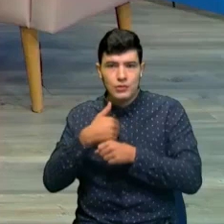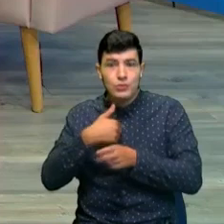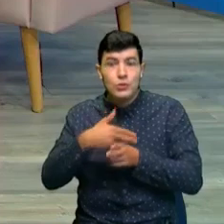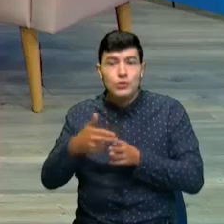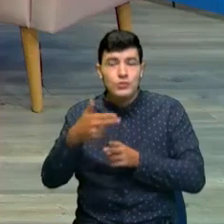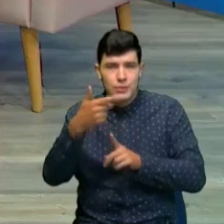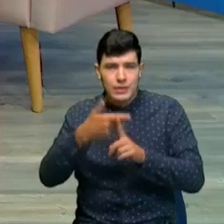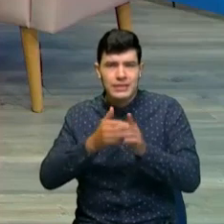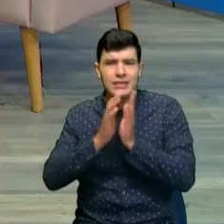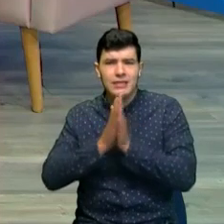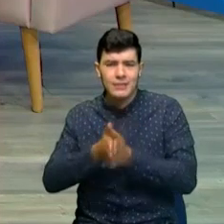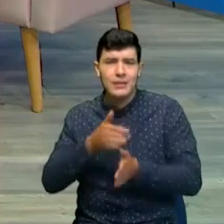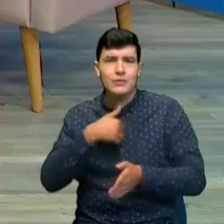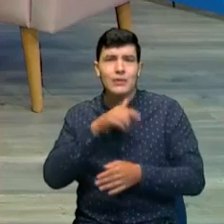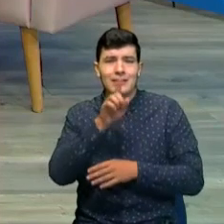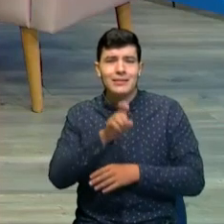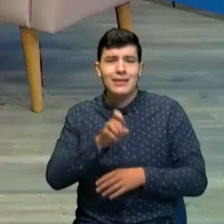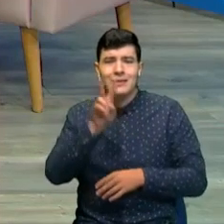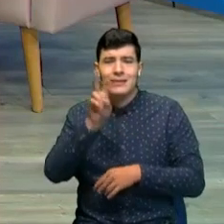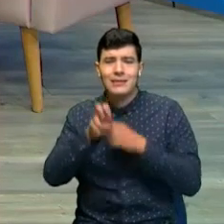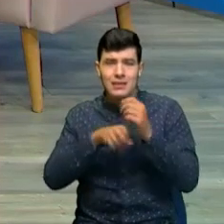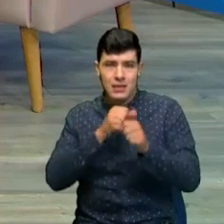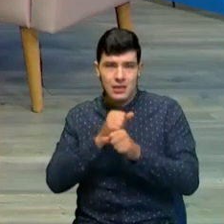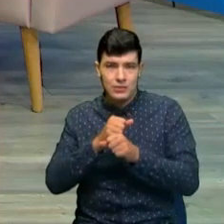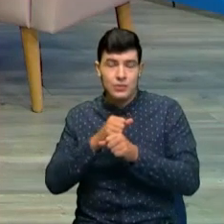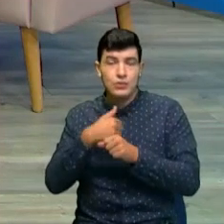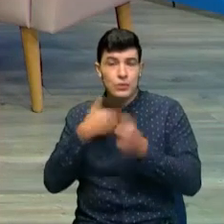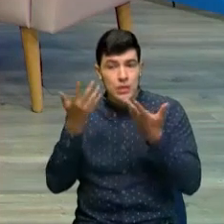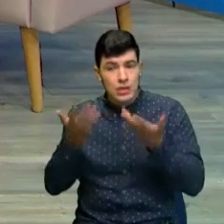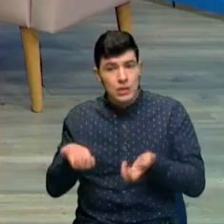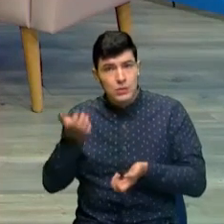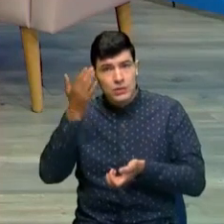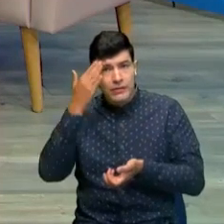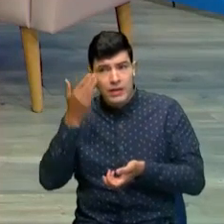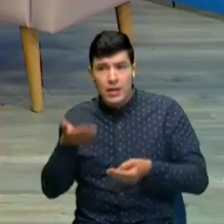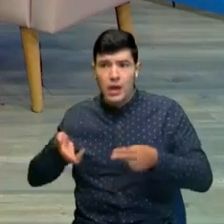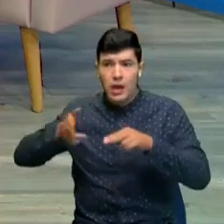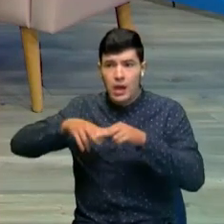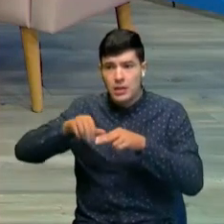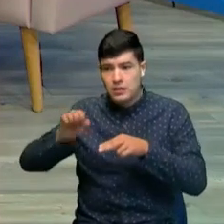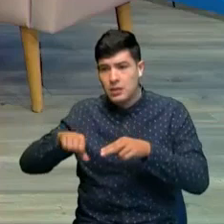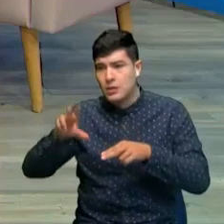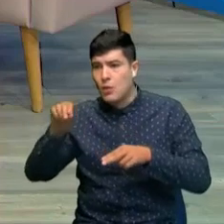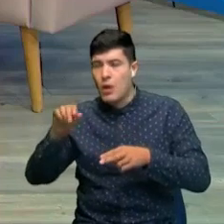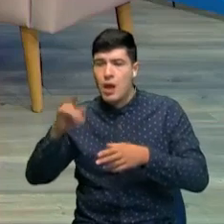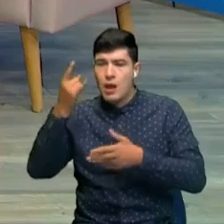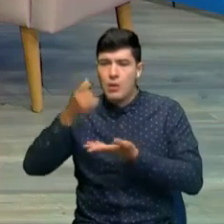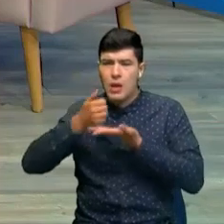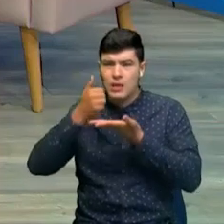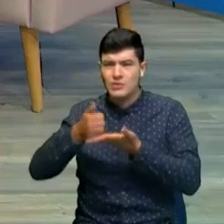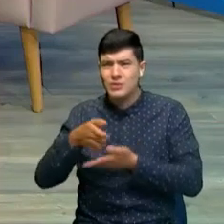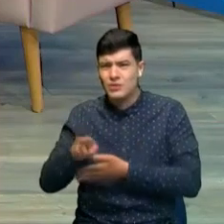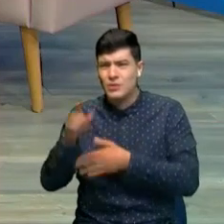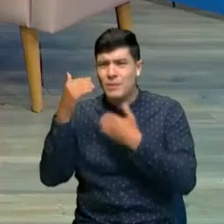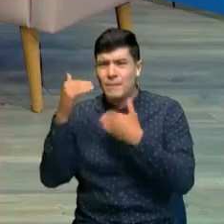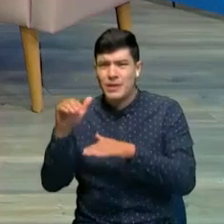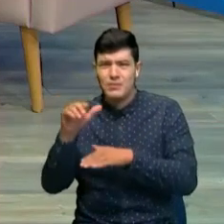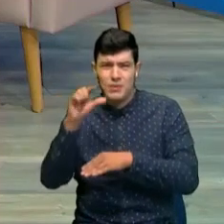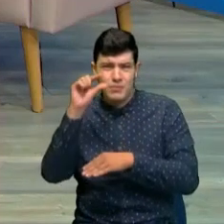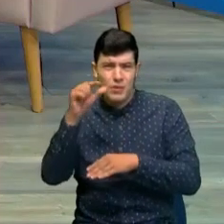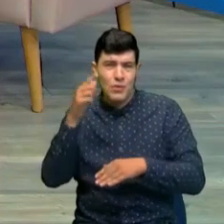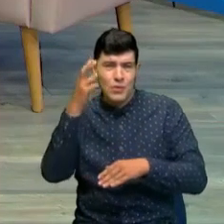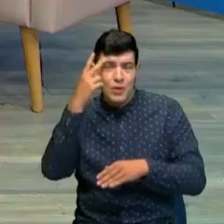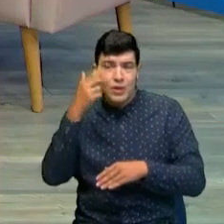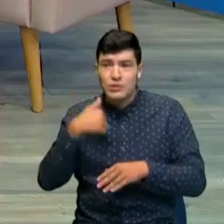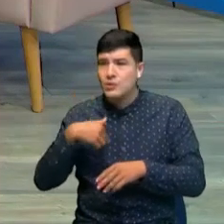diciembre. Entonces quiero saber si de pronto haya algún aumento o alguna ayuda, porque pues el mínimo es muy poco, lógico. Claro. Ya